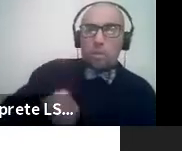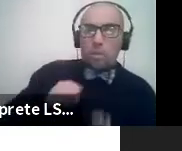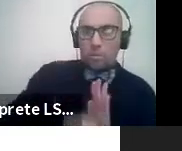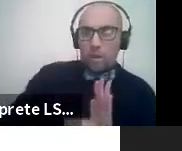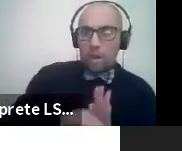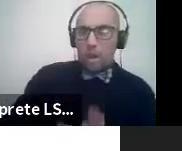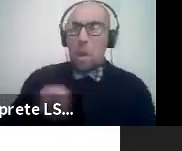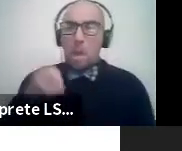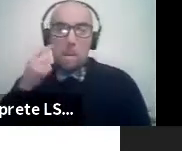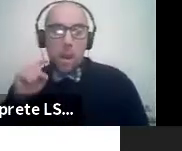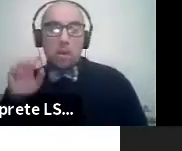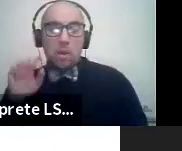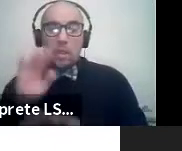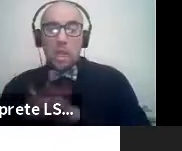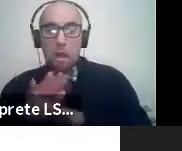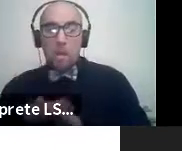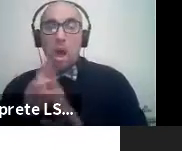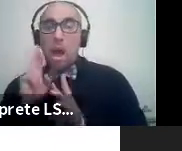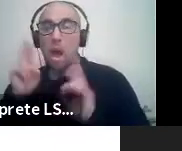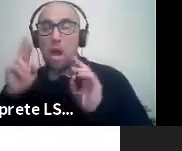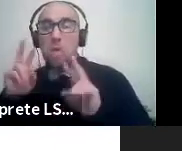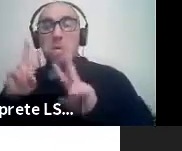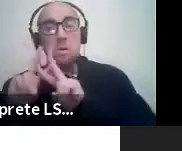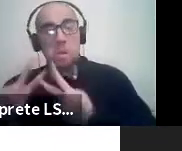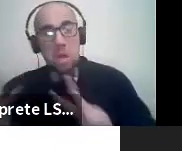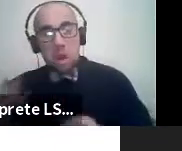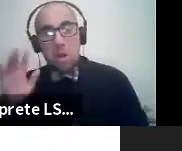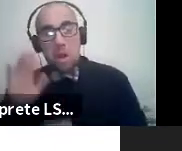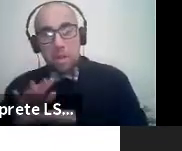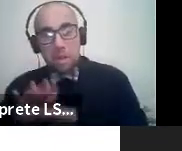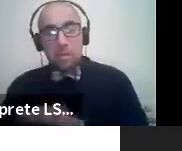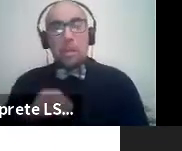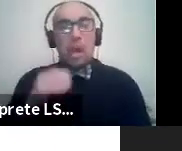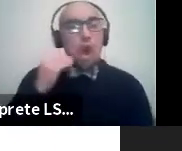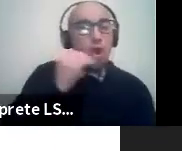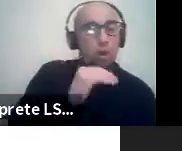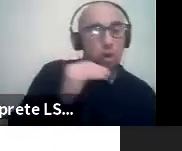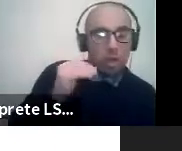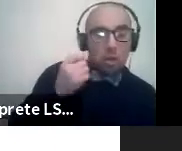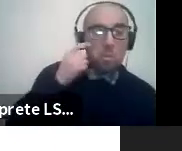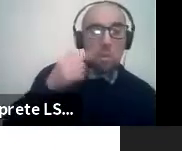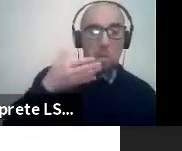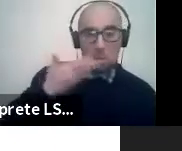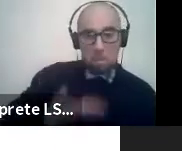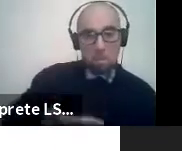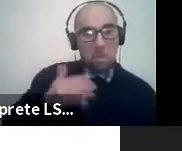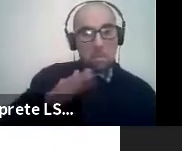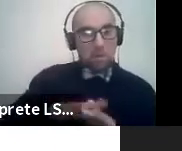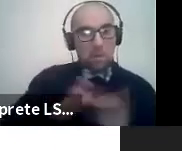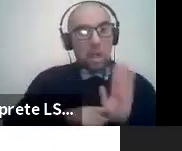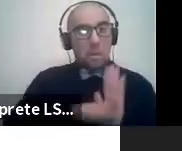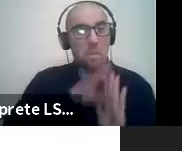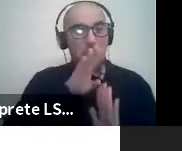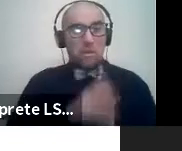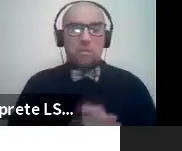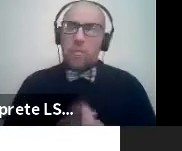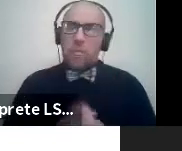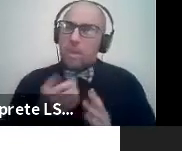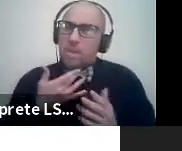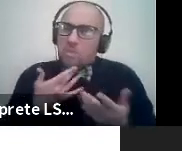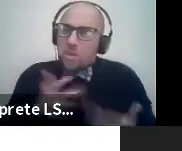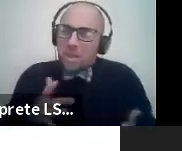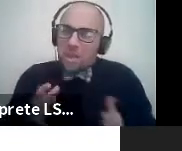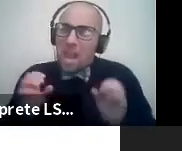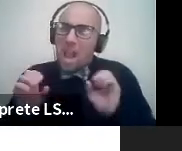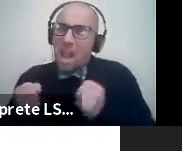ansiedad matemática, el autoconcepto matemático de los niños es mayor. ¿Y por qué, no es cierto, la ansiedad matemática